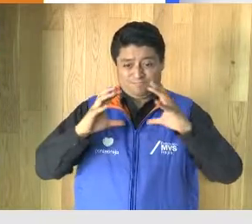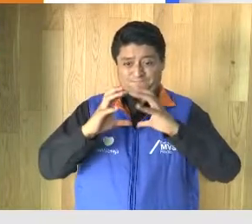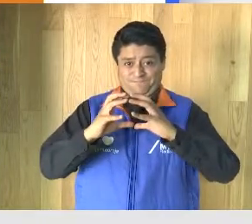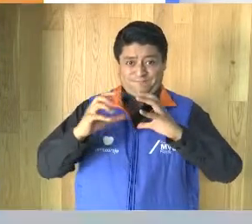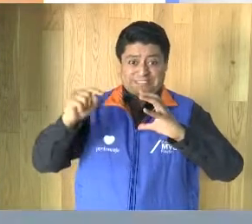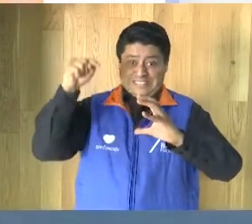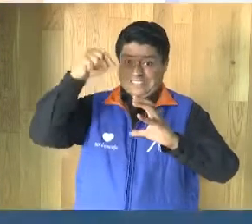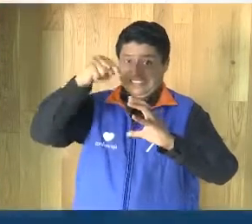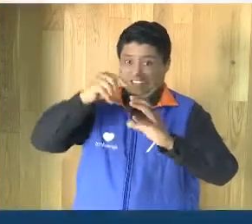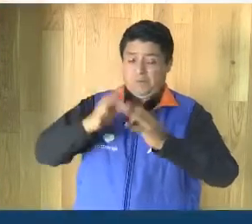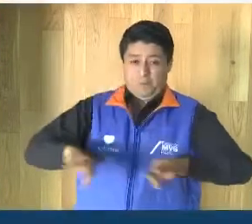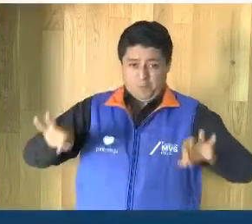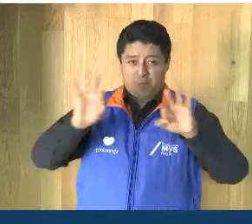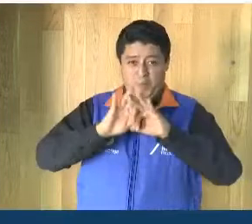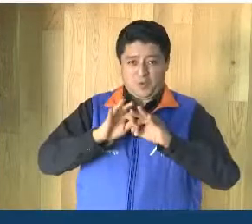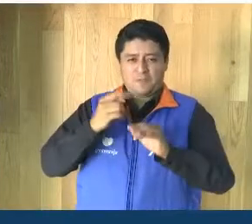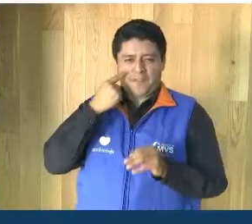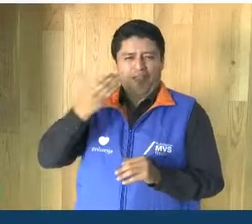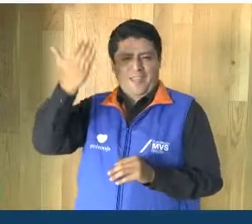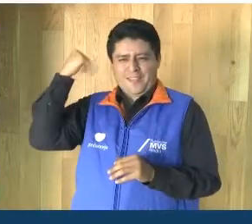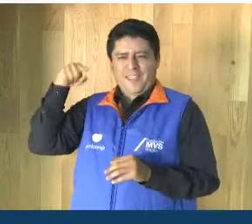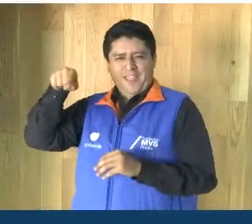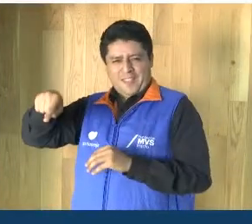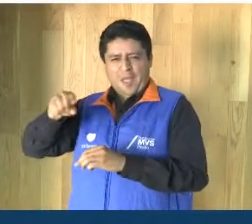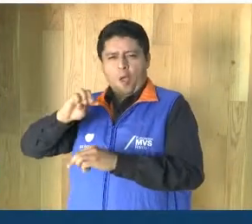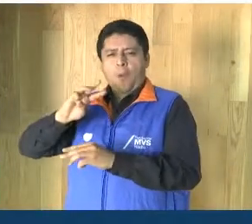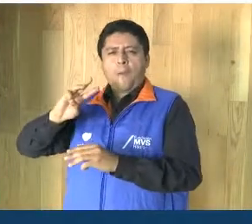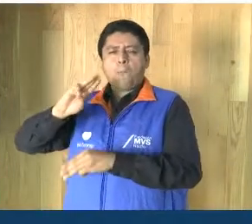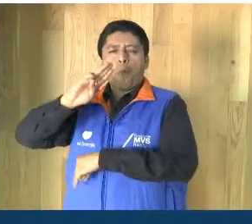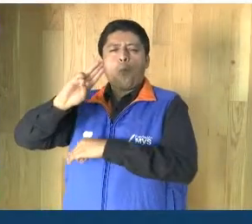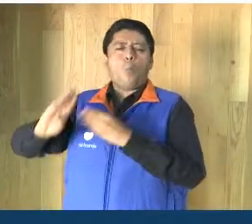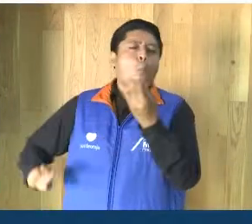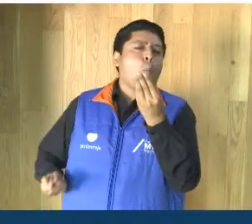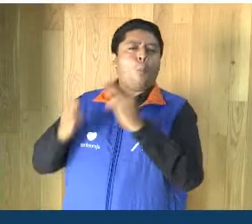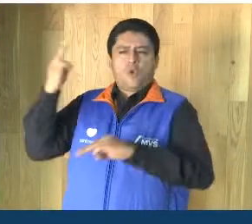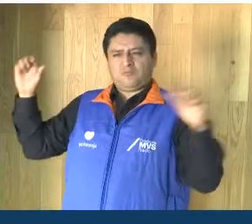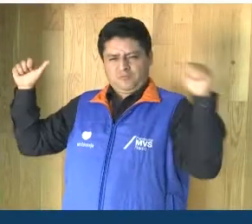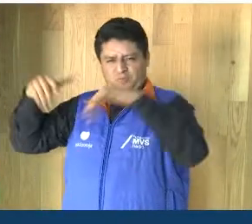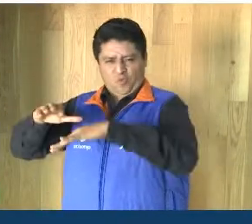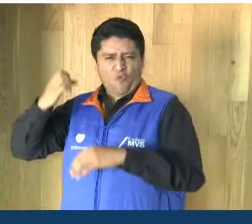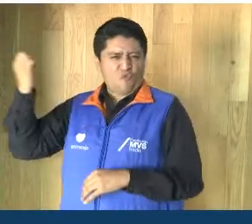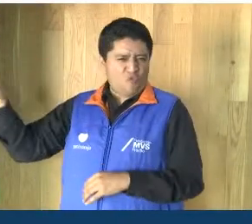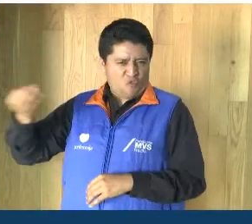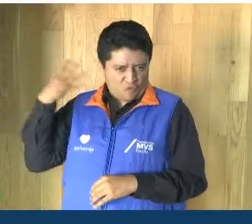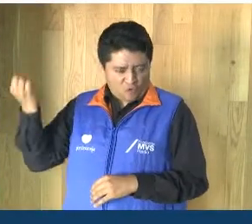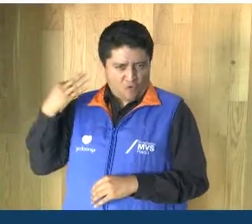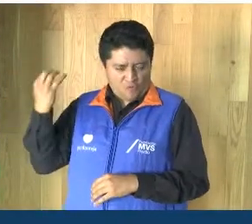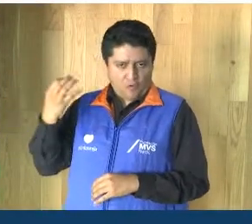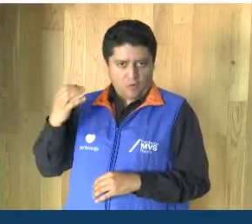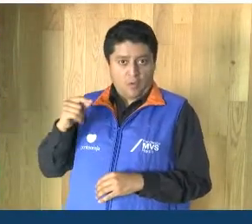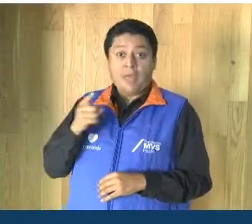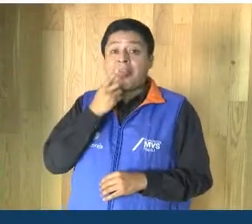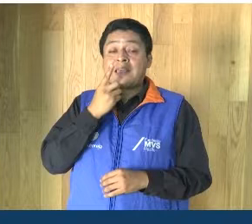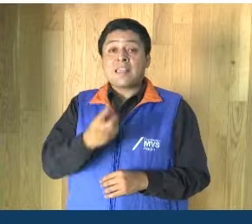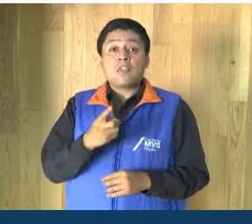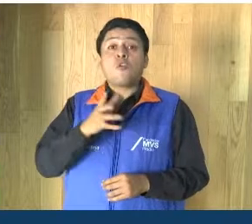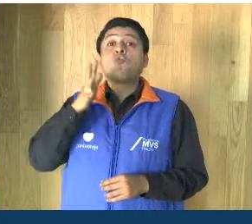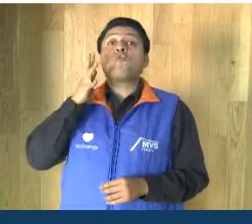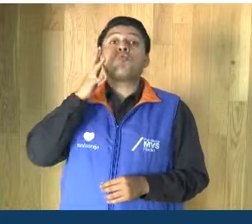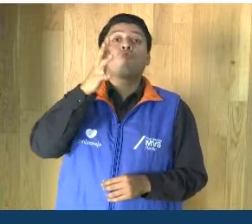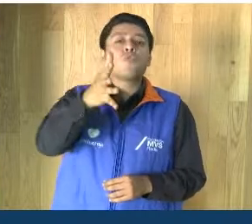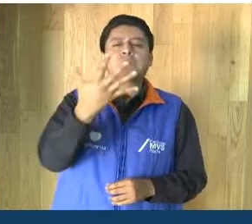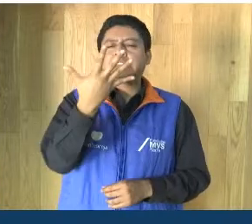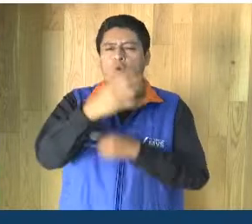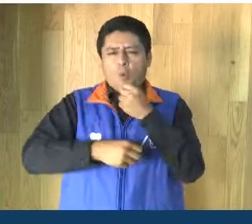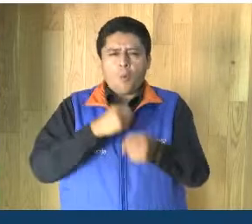el World Economic Forum, entre 5 y 10 años, nuestro top 5 de riesgos van a ser ambientales, empezando por